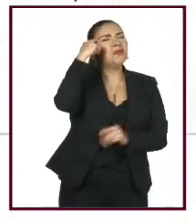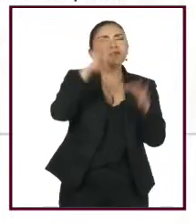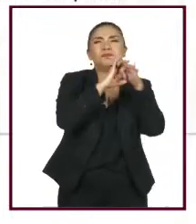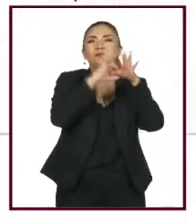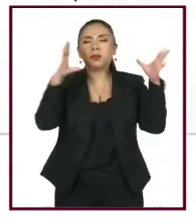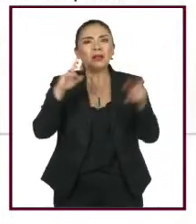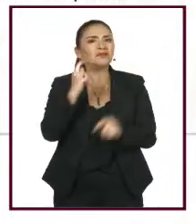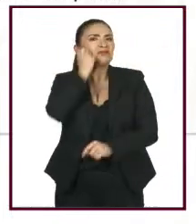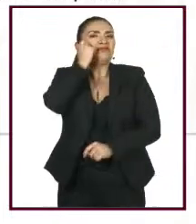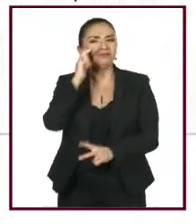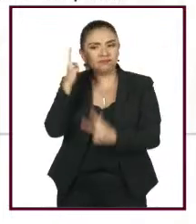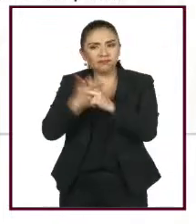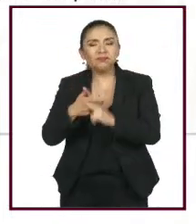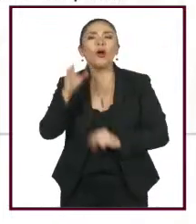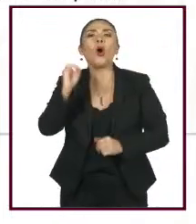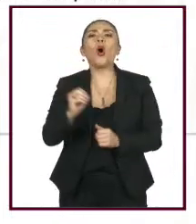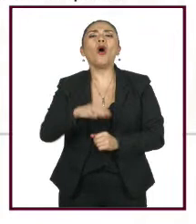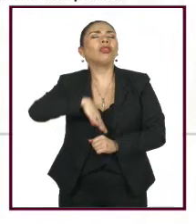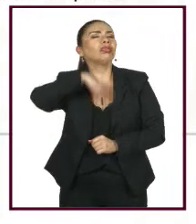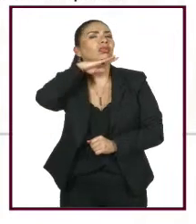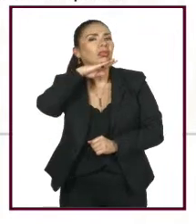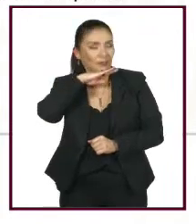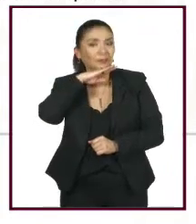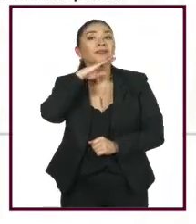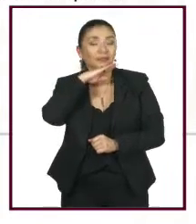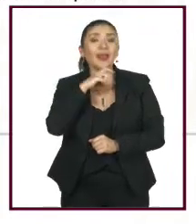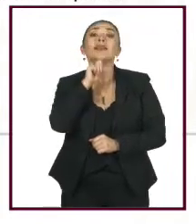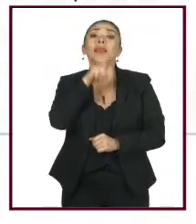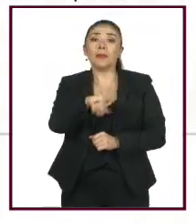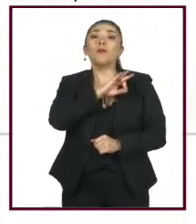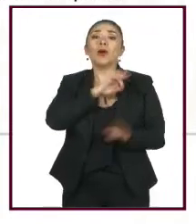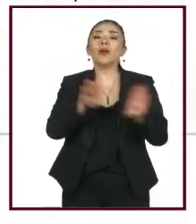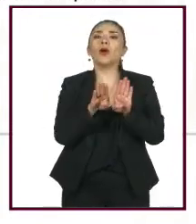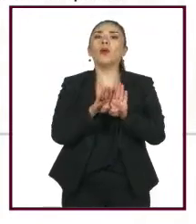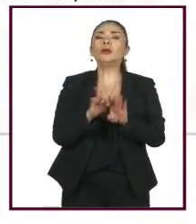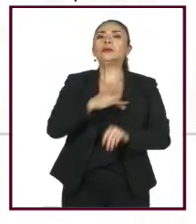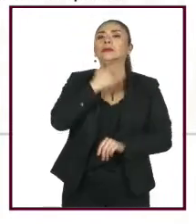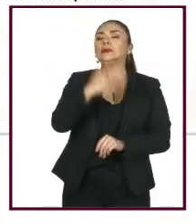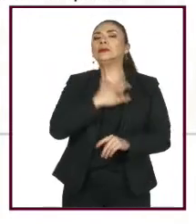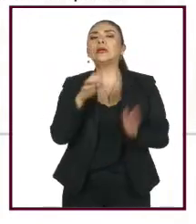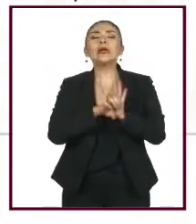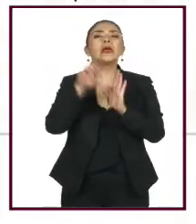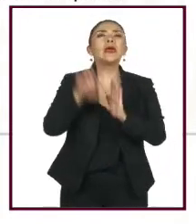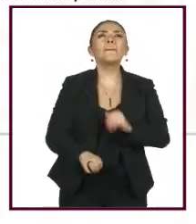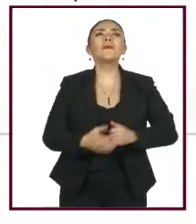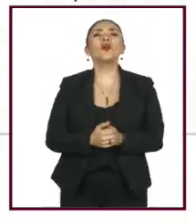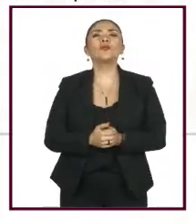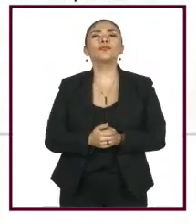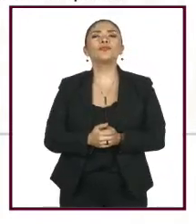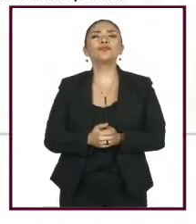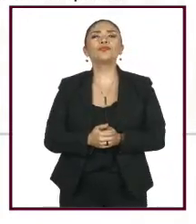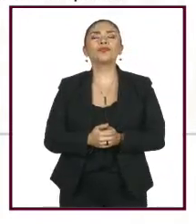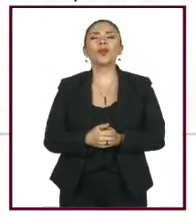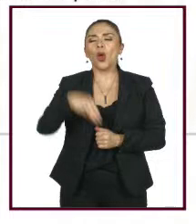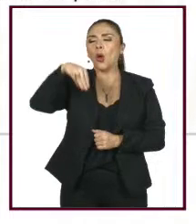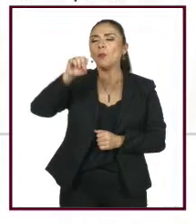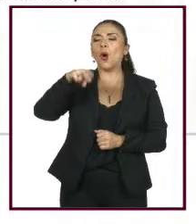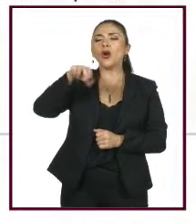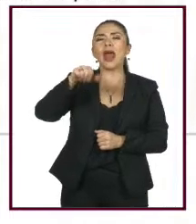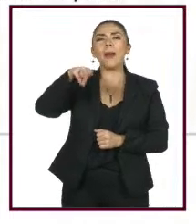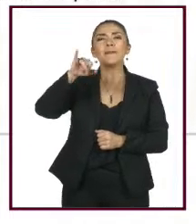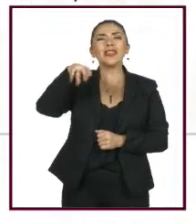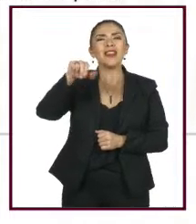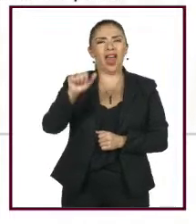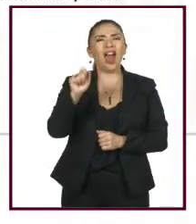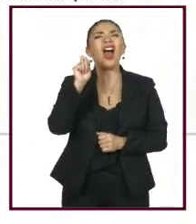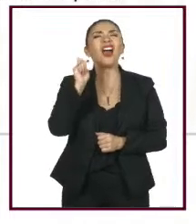pues también del control inhibitorio. También pueden haber síntomas de abstinencia como depresión de las monaminas